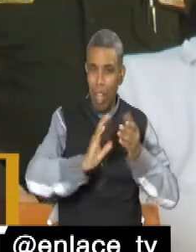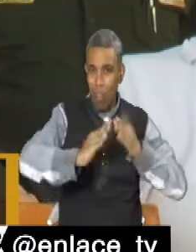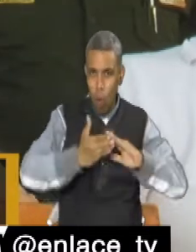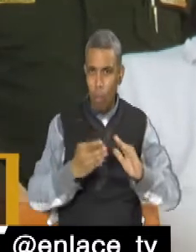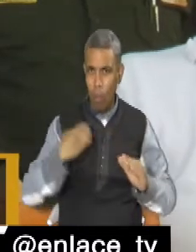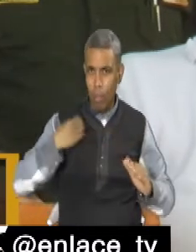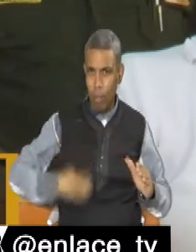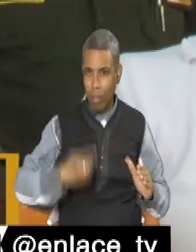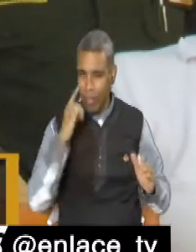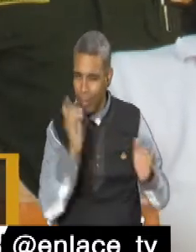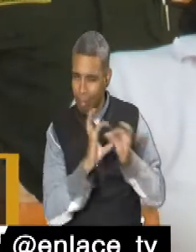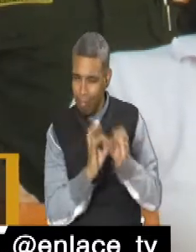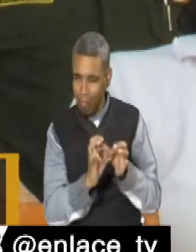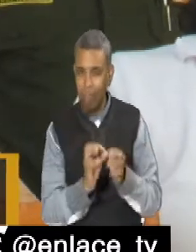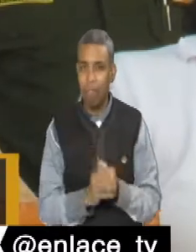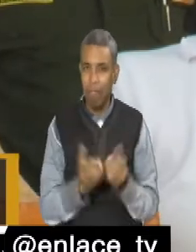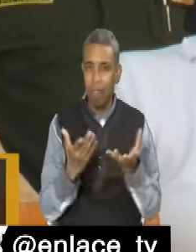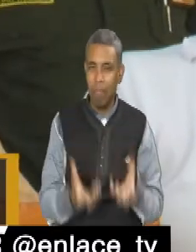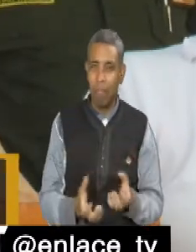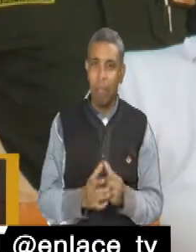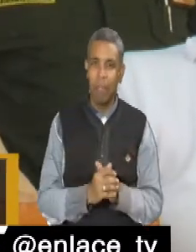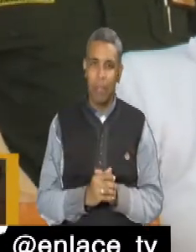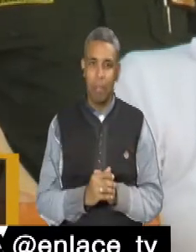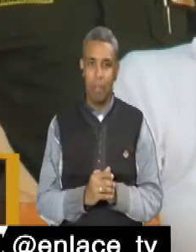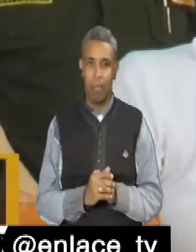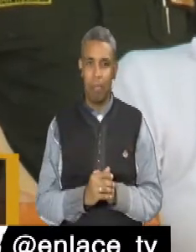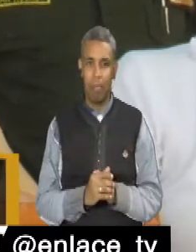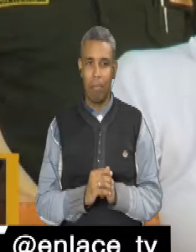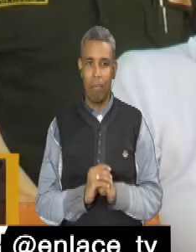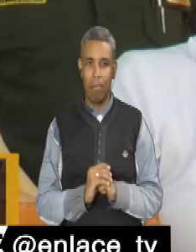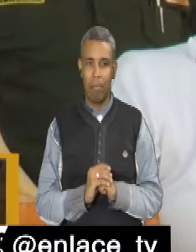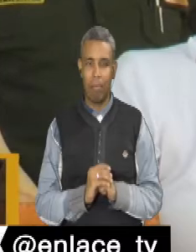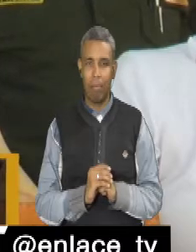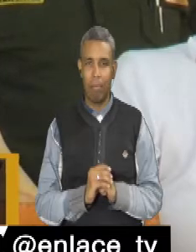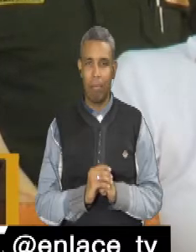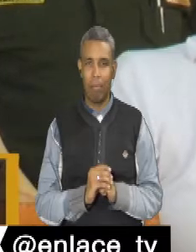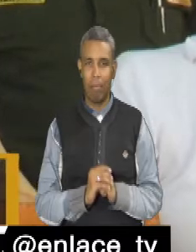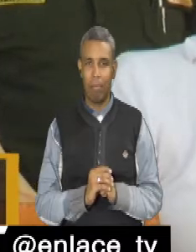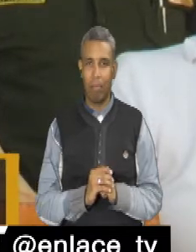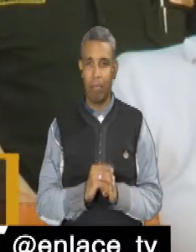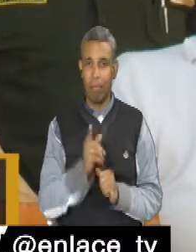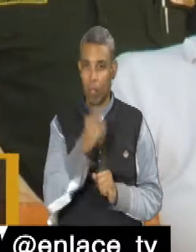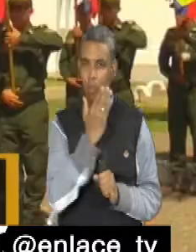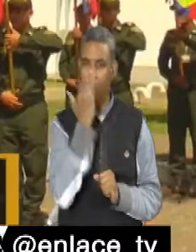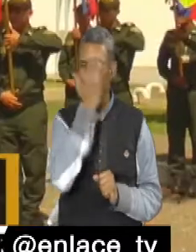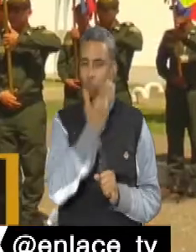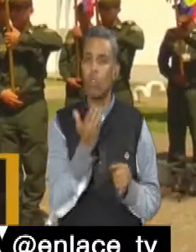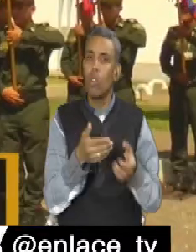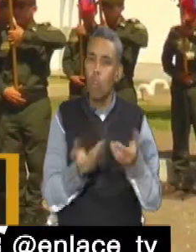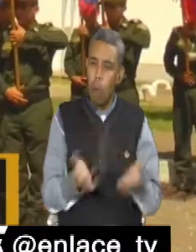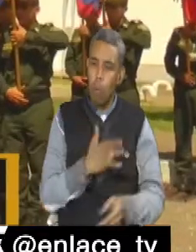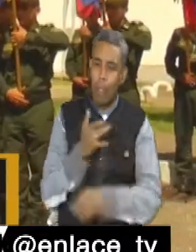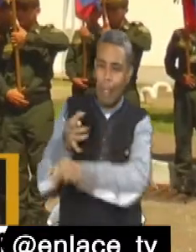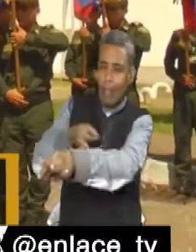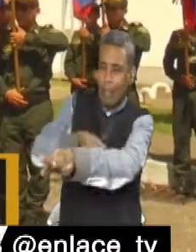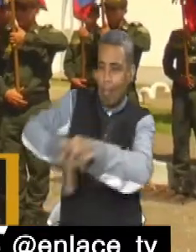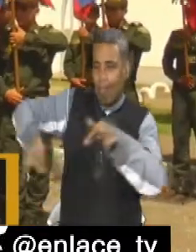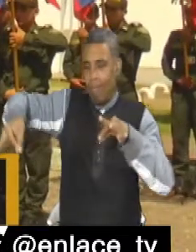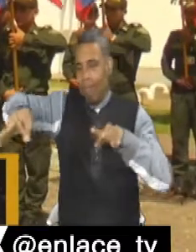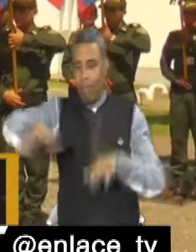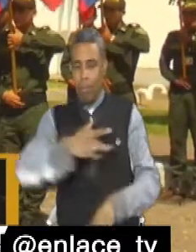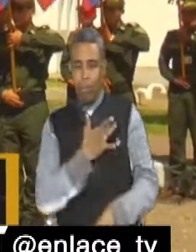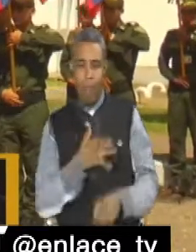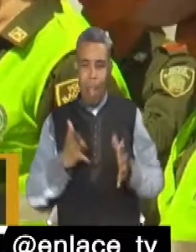Queremos que ustedes experimenten el quehacer de un policía a diario. Los voluntarios en un día